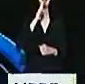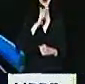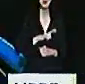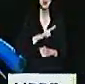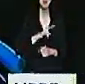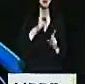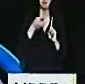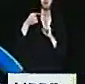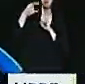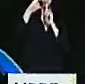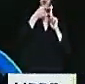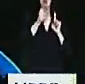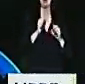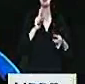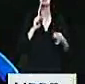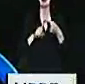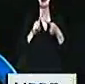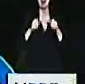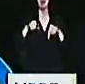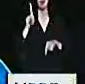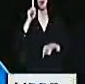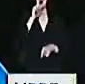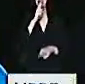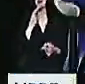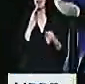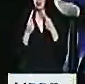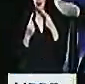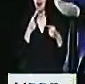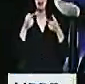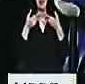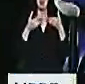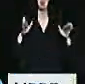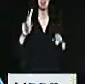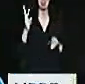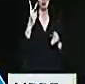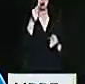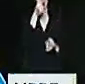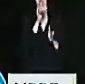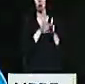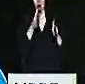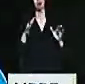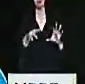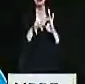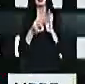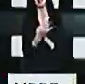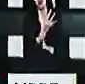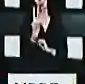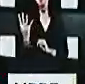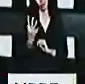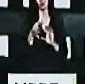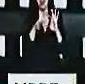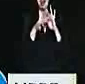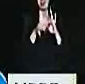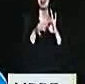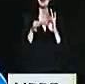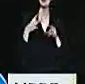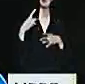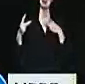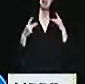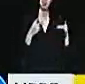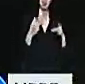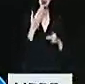conectado con nosotros para participar en este, el último capítulo de Libremente, en esta segunda temporada. Muchas gracias a los cuatro. Gracias por acompañarnos. Gracias. Gracias por la